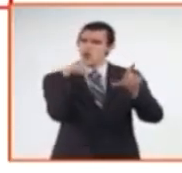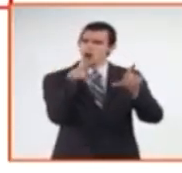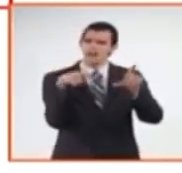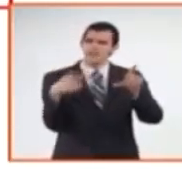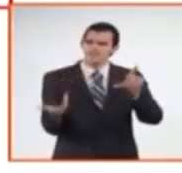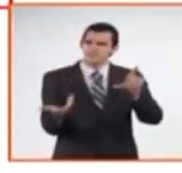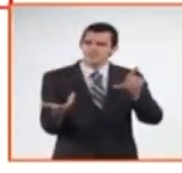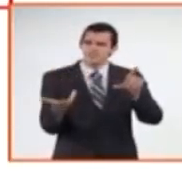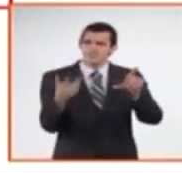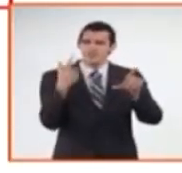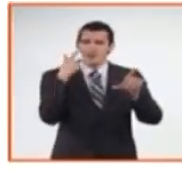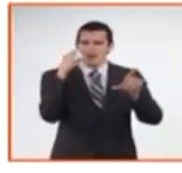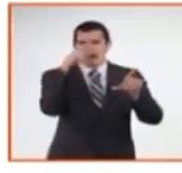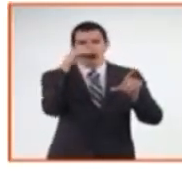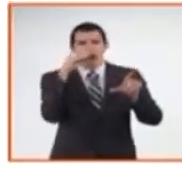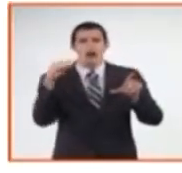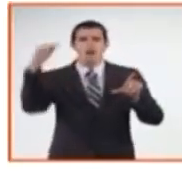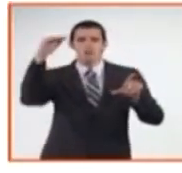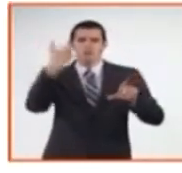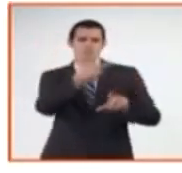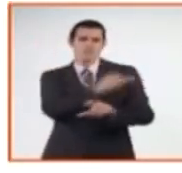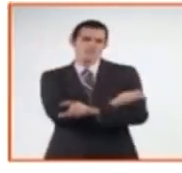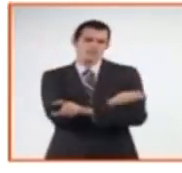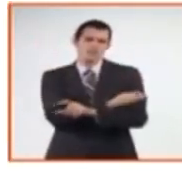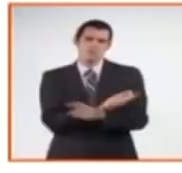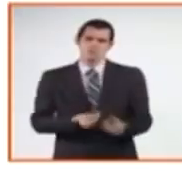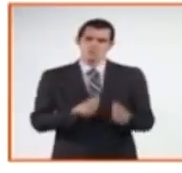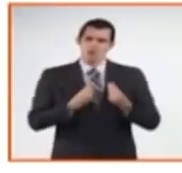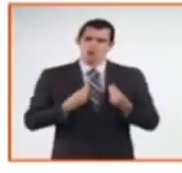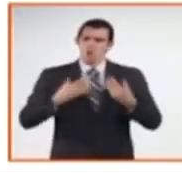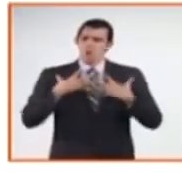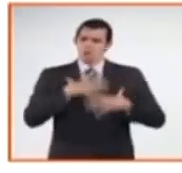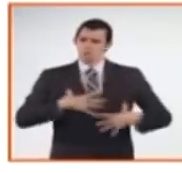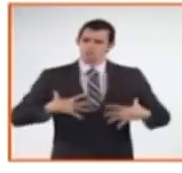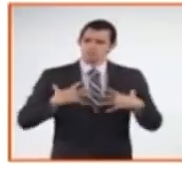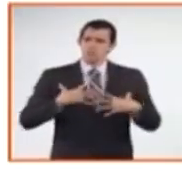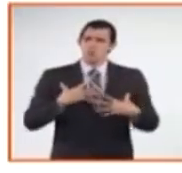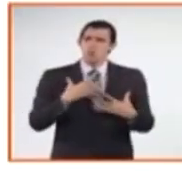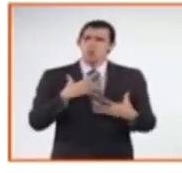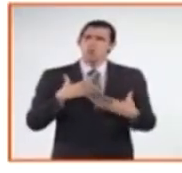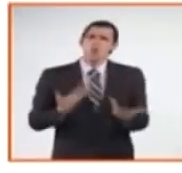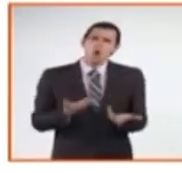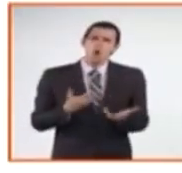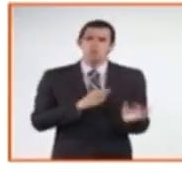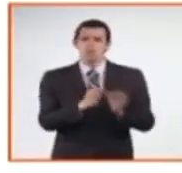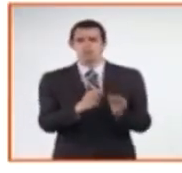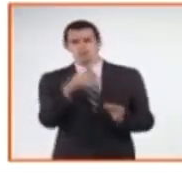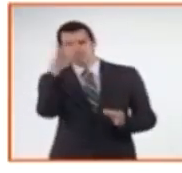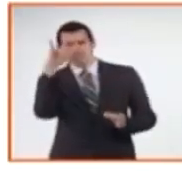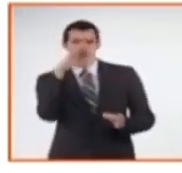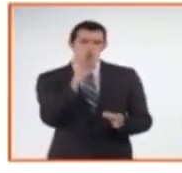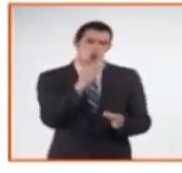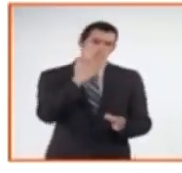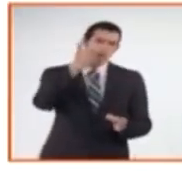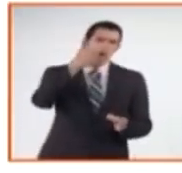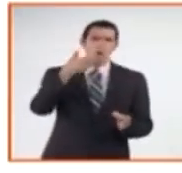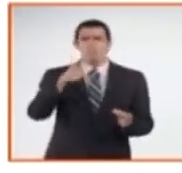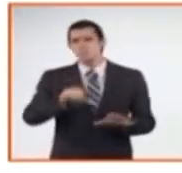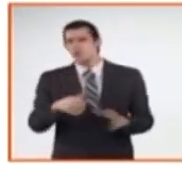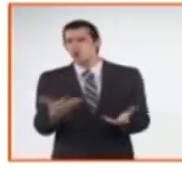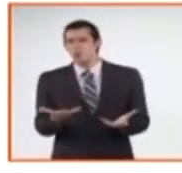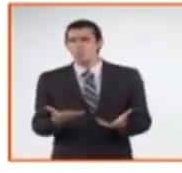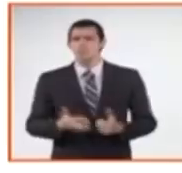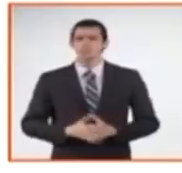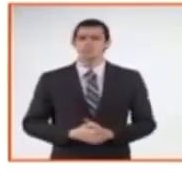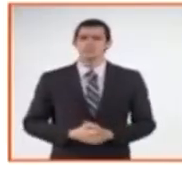adulto la próxima pantalla esos niveles de calidad son superiores en el adolescente como usted puede ver la línea